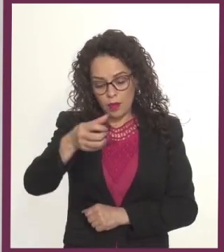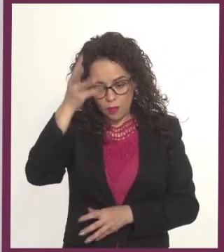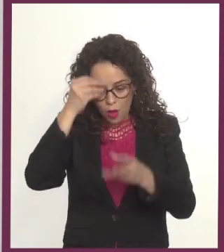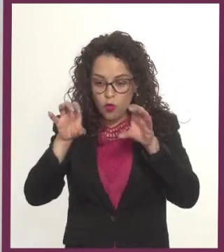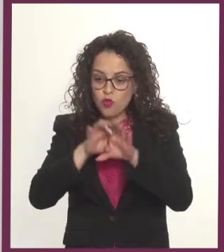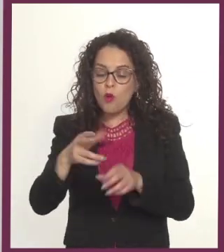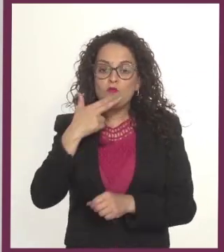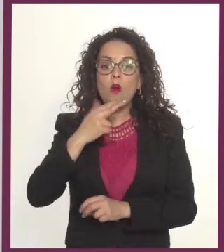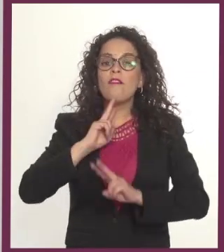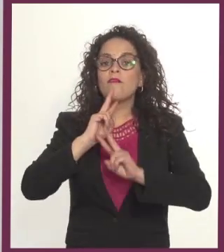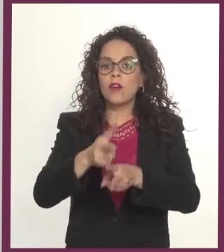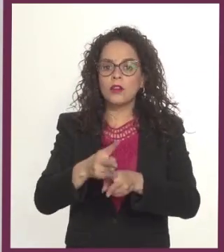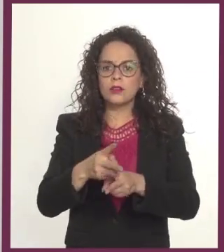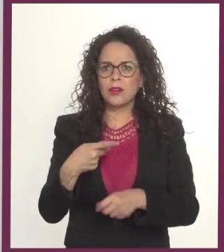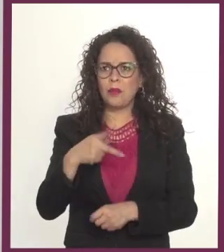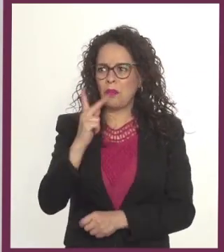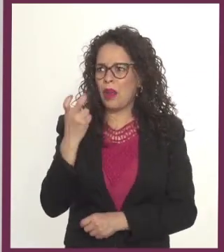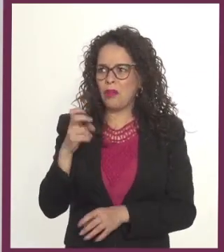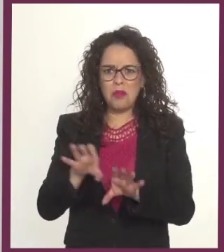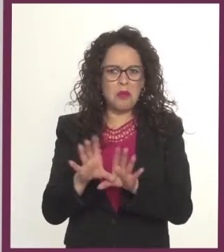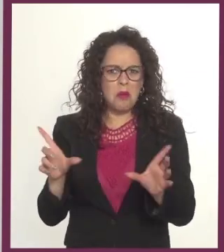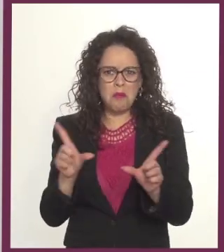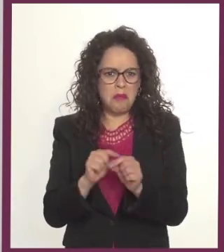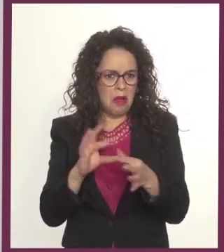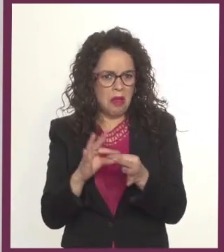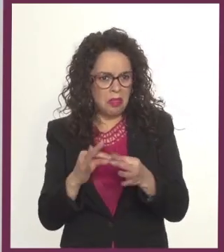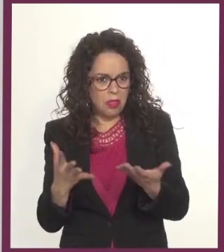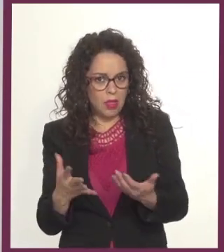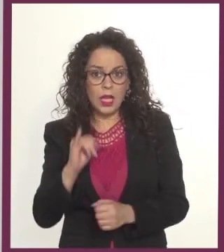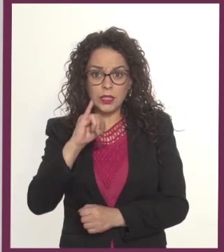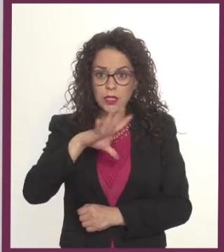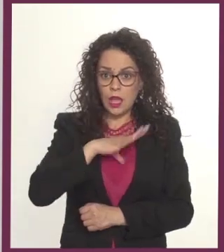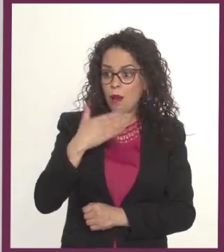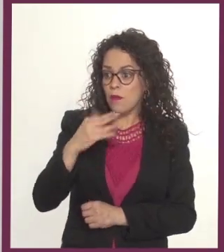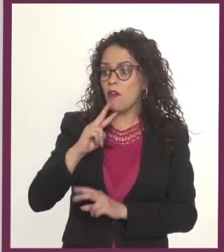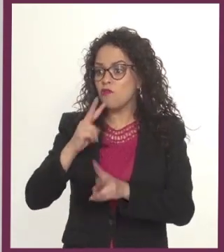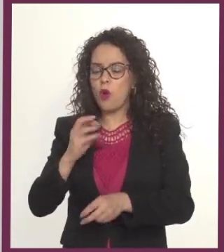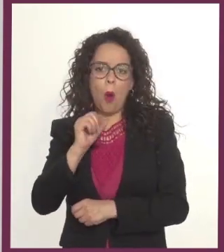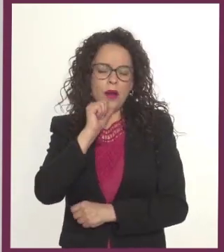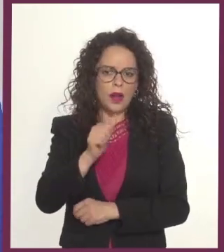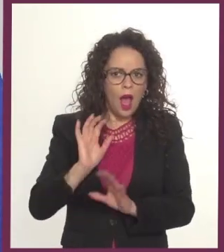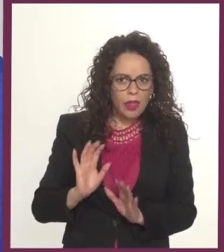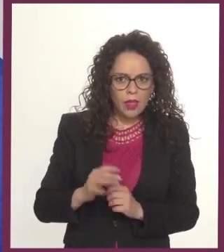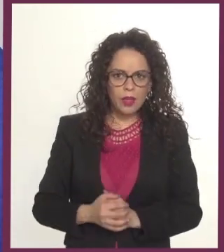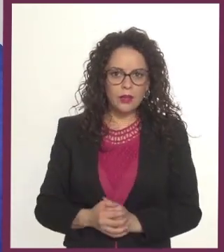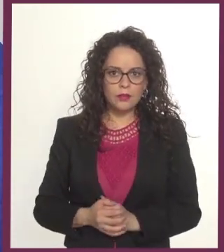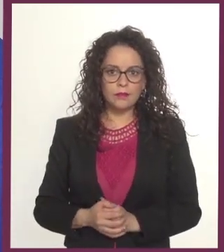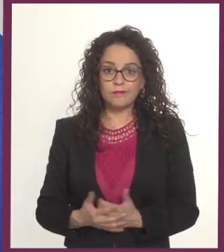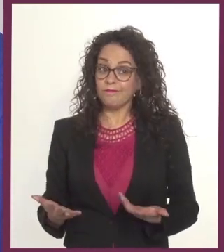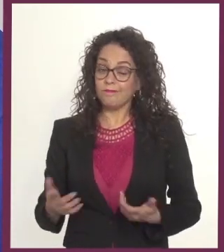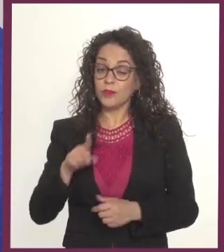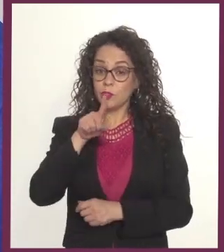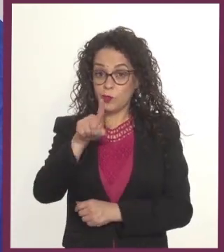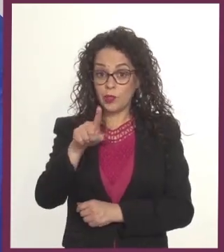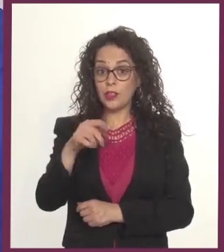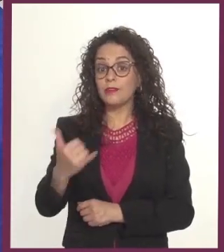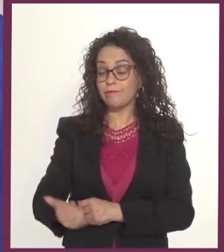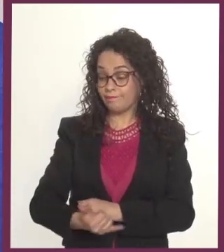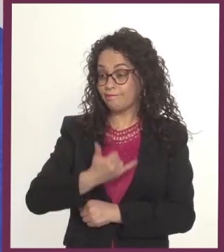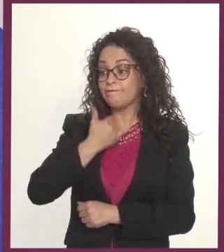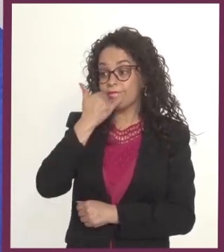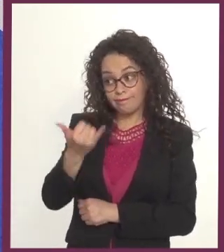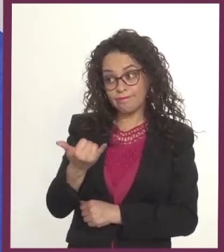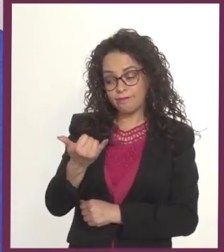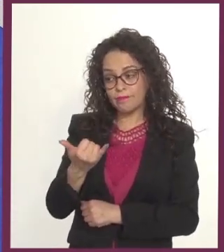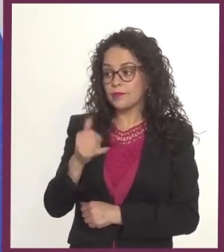Pero no hay mucho que decir sobre eso, ¿no? O tienes buena voz o no la tienes. Ahí te equivocas, señor actor. Entiendo